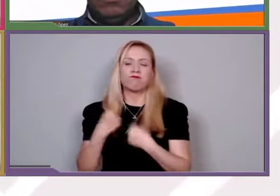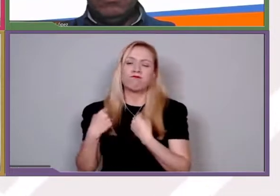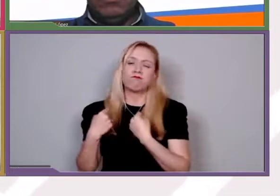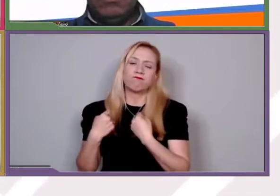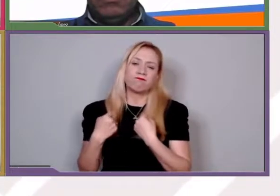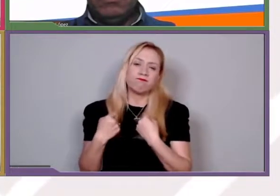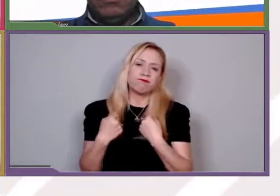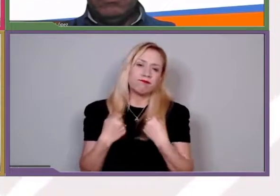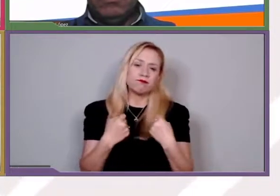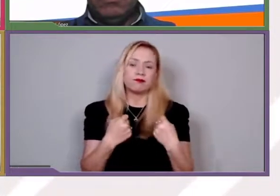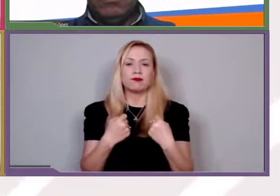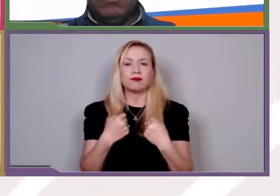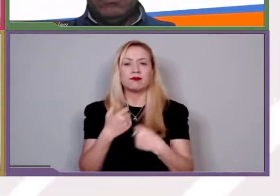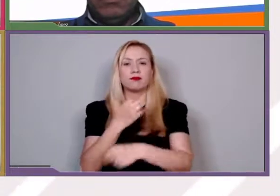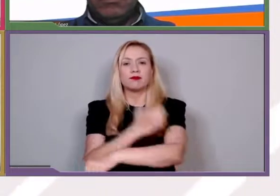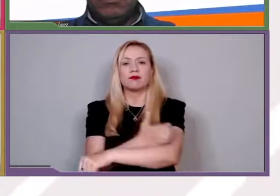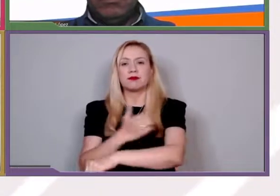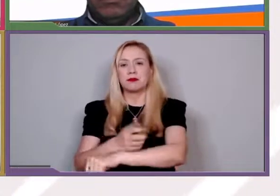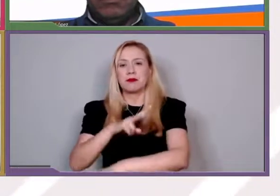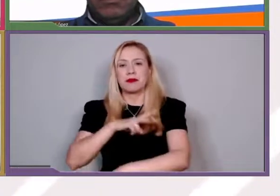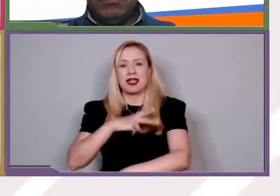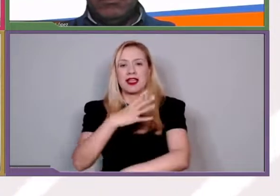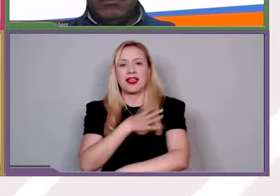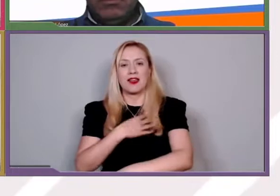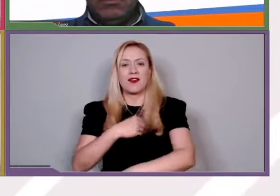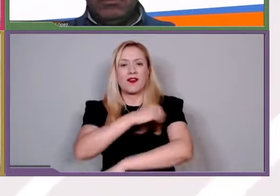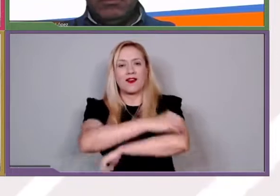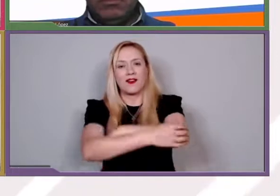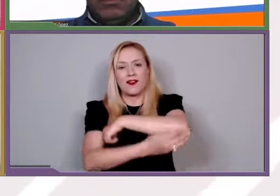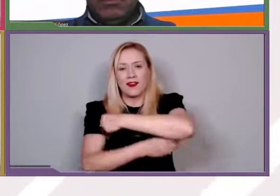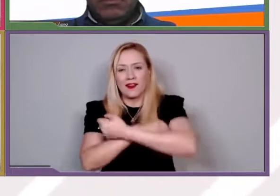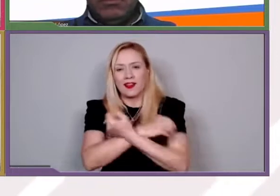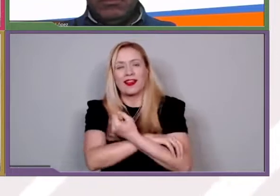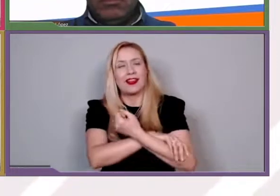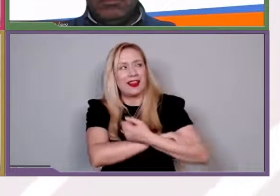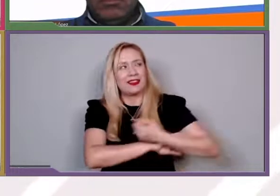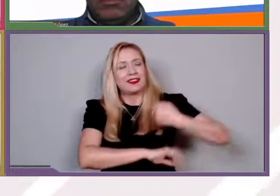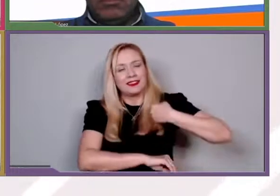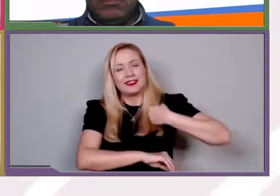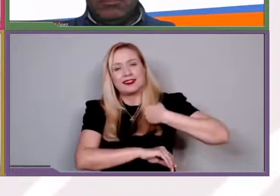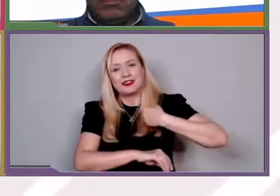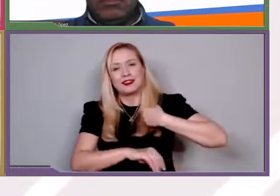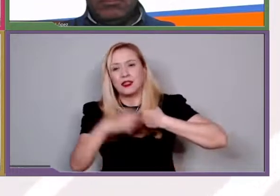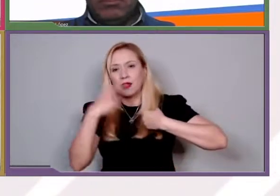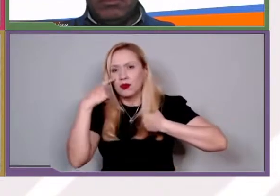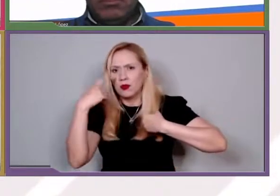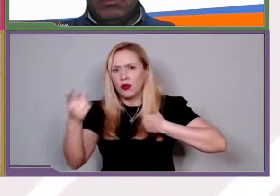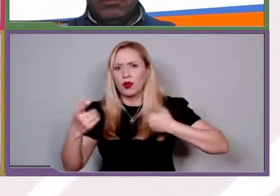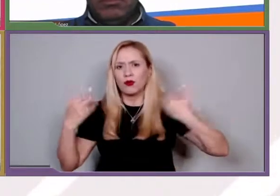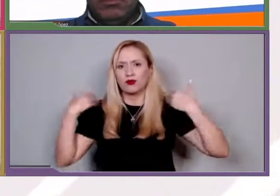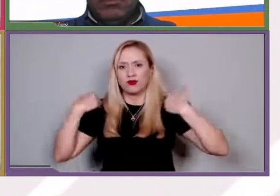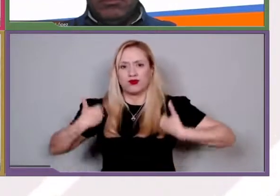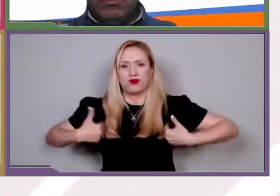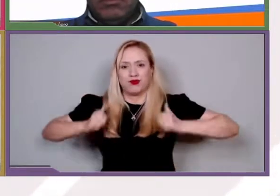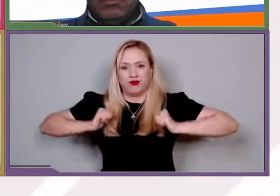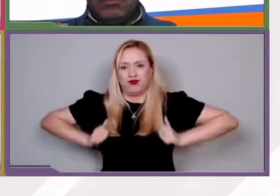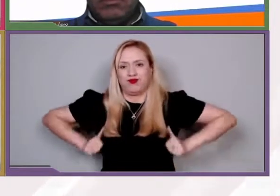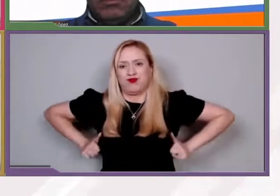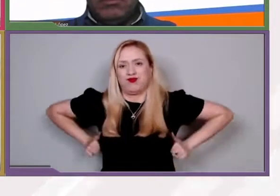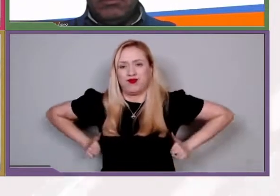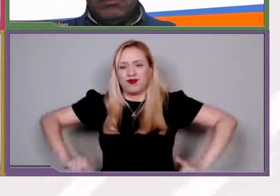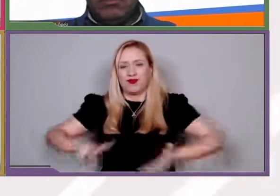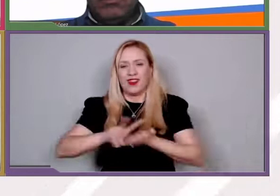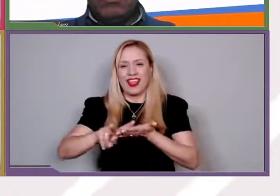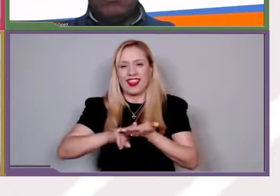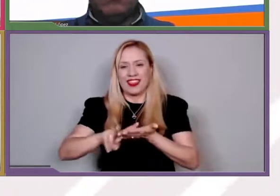apoyada en el brazo de uno de mis hijos, las personas con sus chalecos verdes, no sé, creo que son del gobierno de la